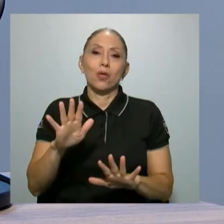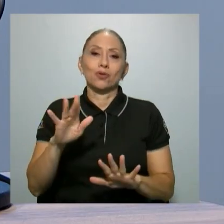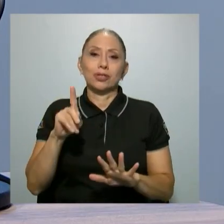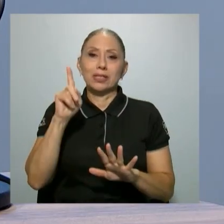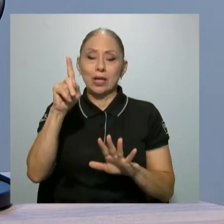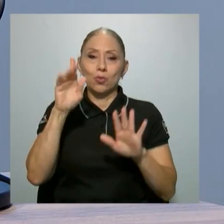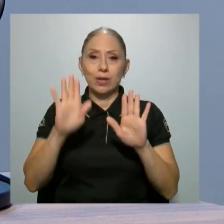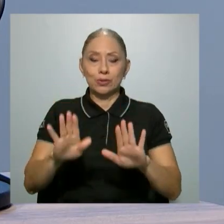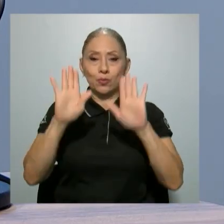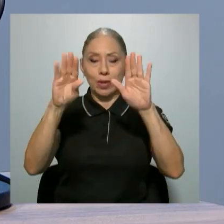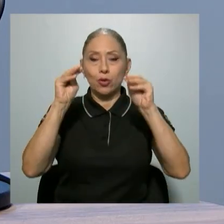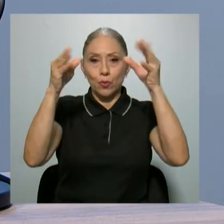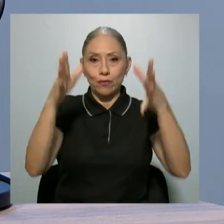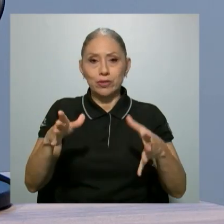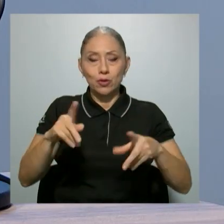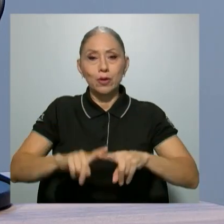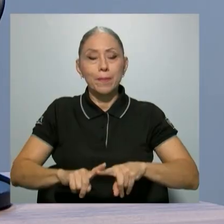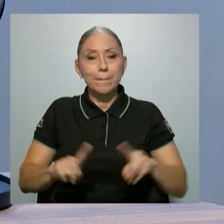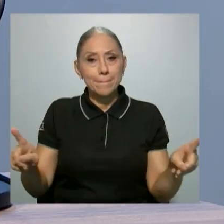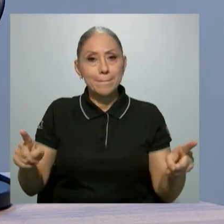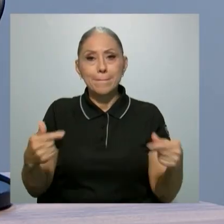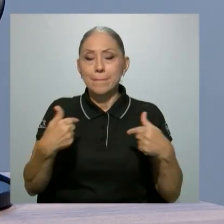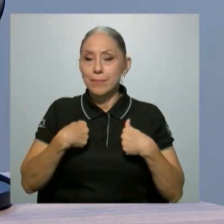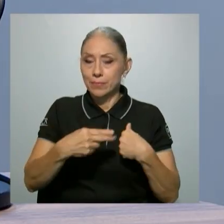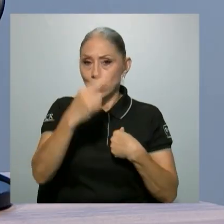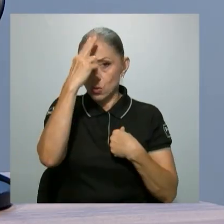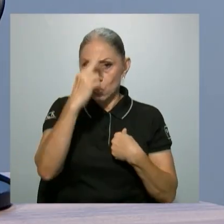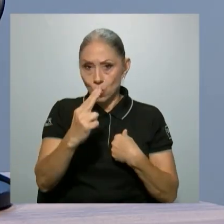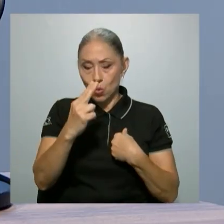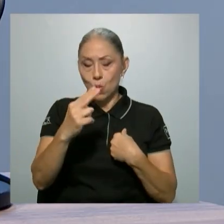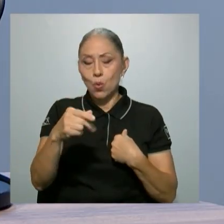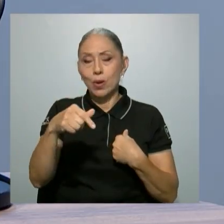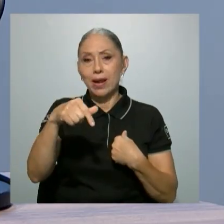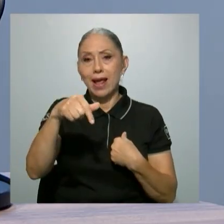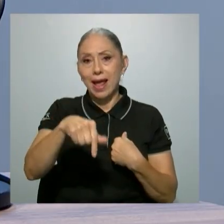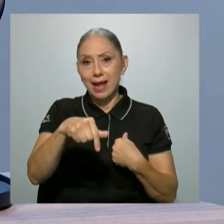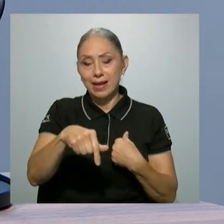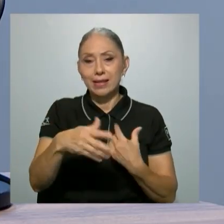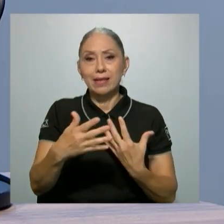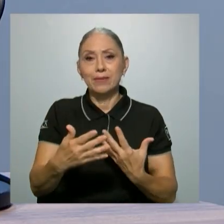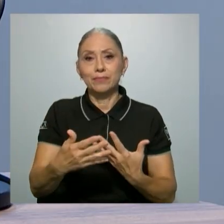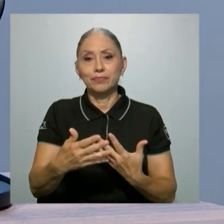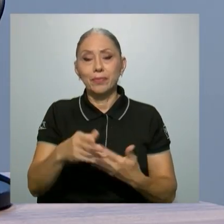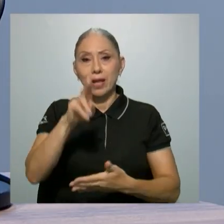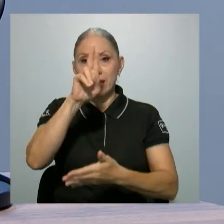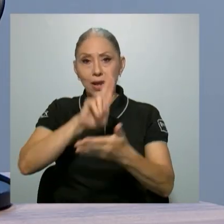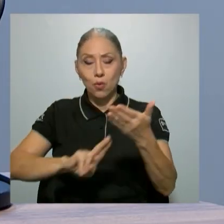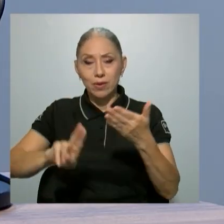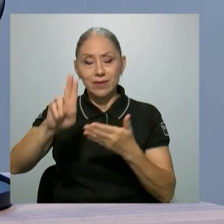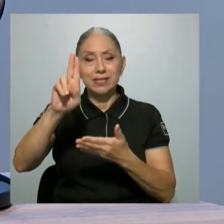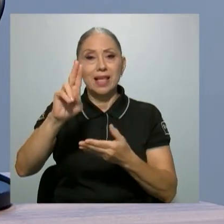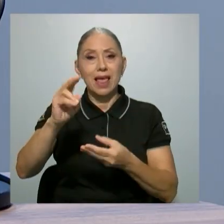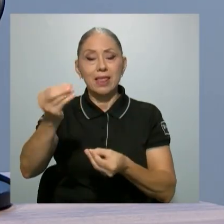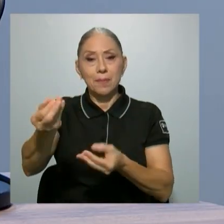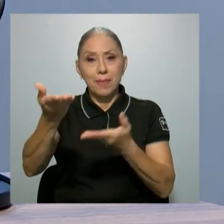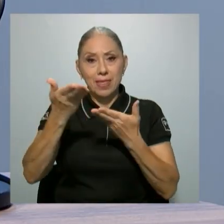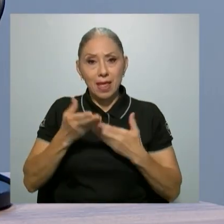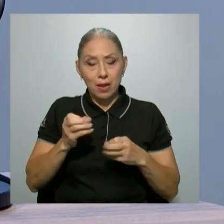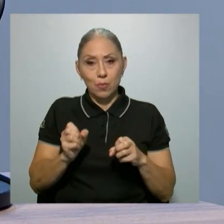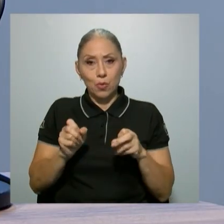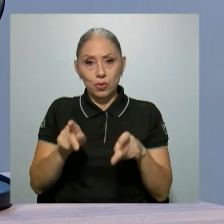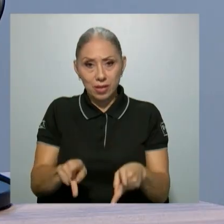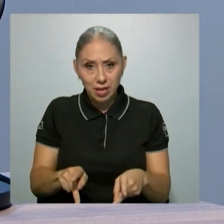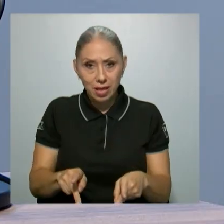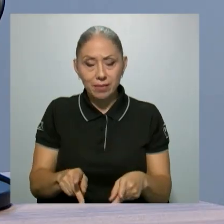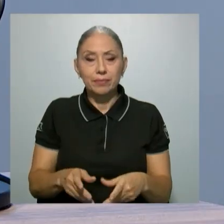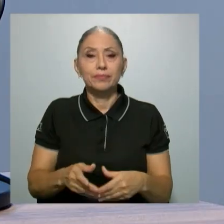pero tengo el privilegio de que la universidad me da ese espacio y me da este